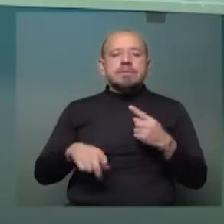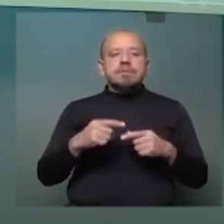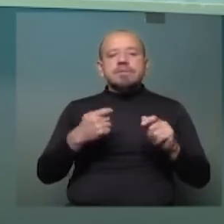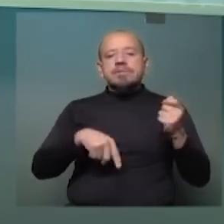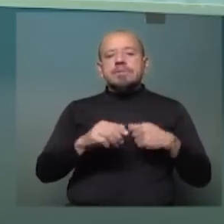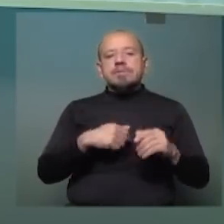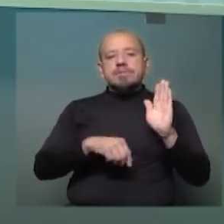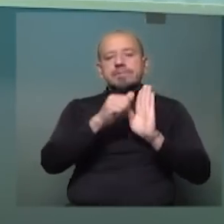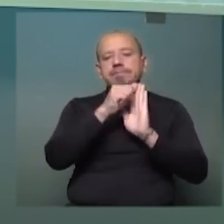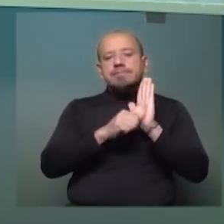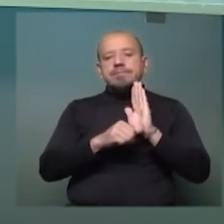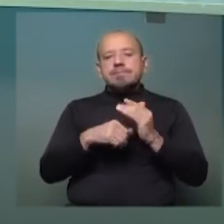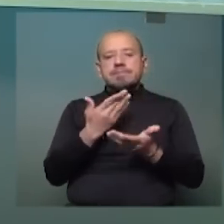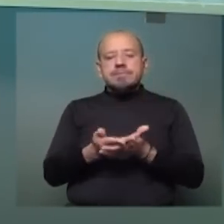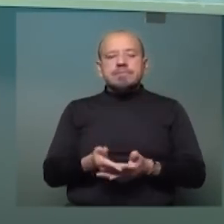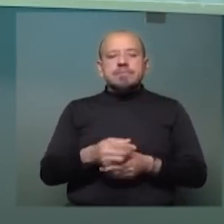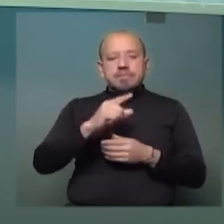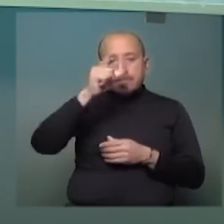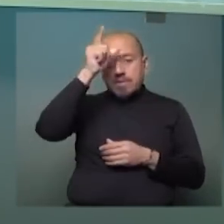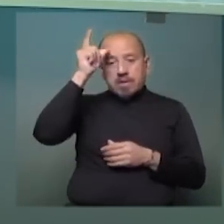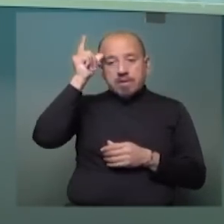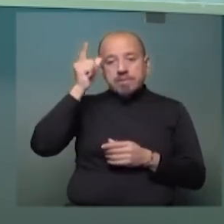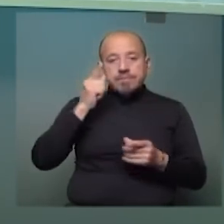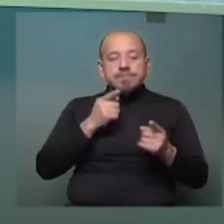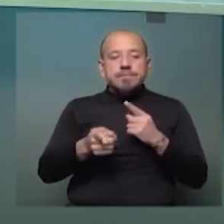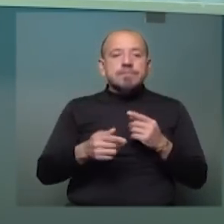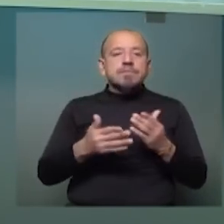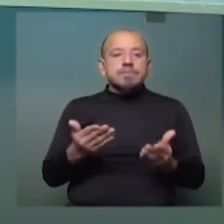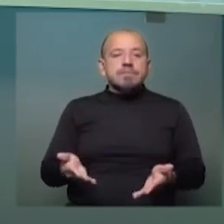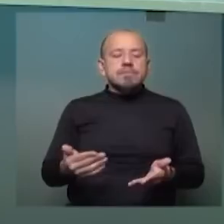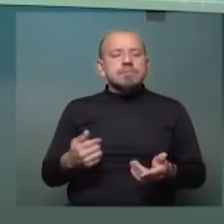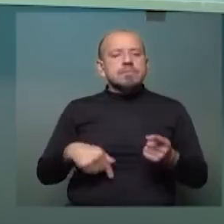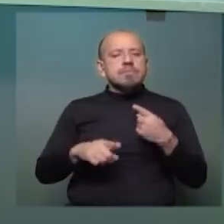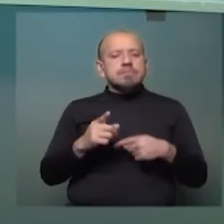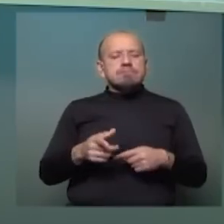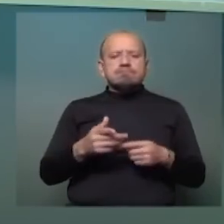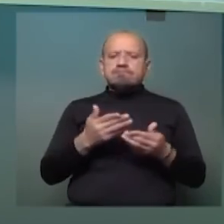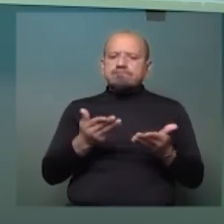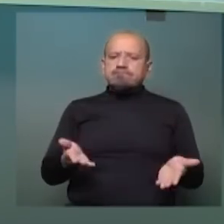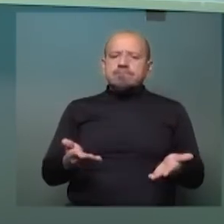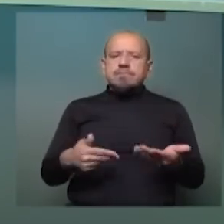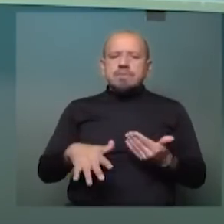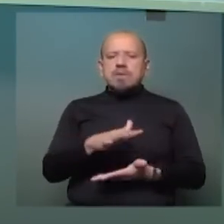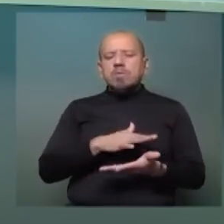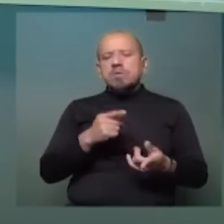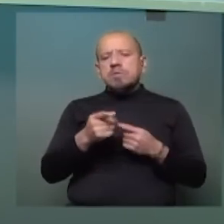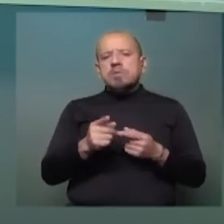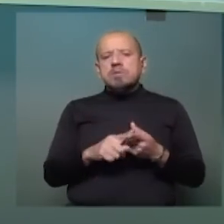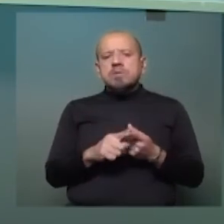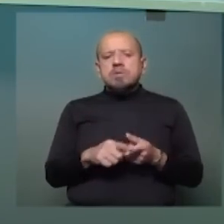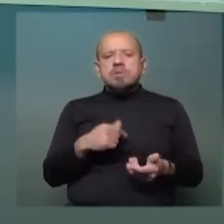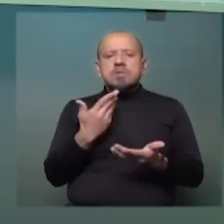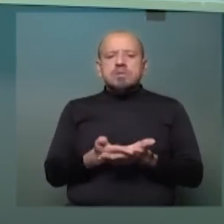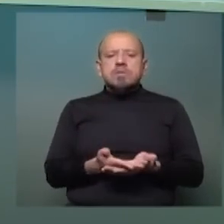la frontera le presentaron al presidente Luis la calle Pou una serie de medidas para atender la crítica situación de este sector entre las